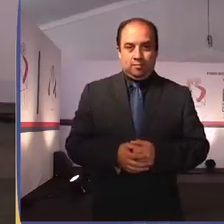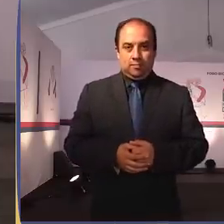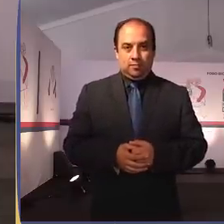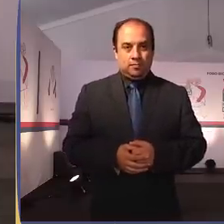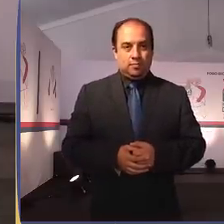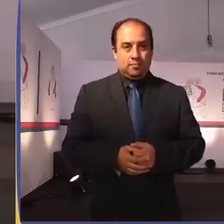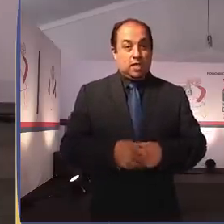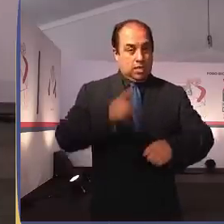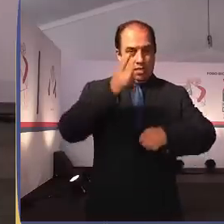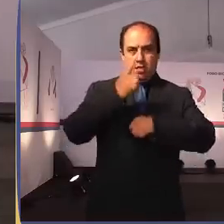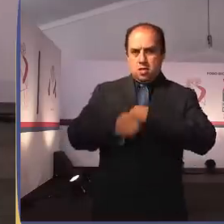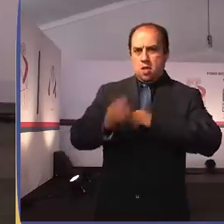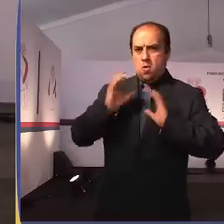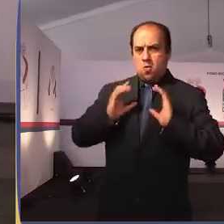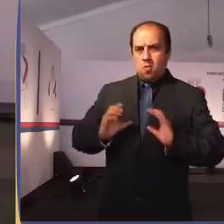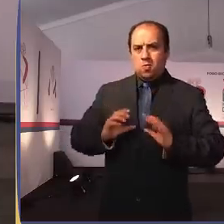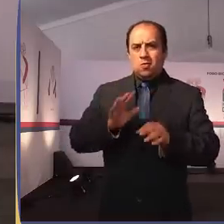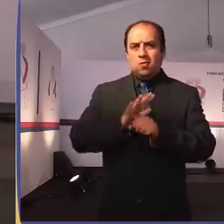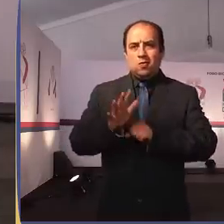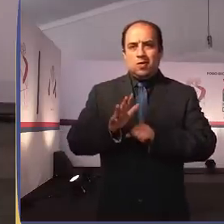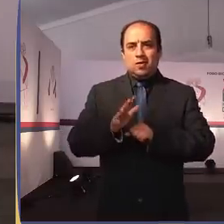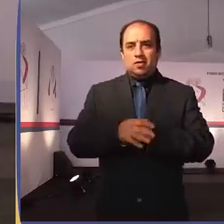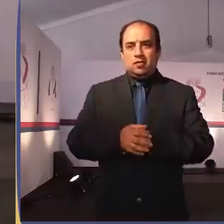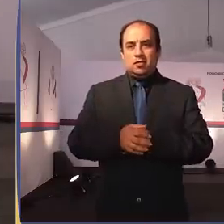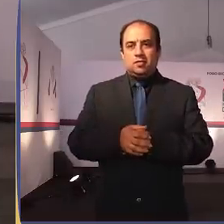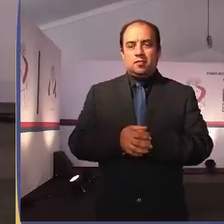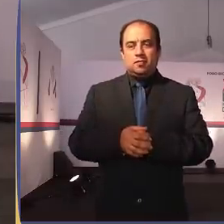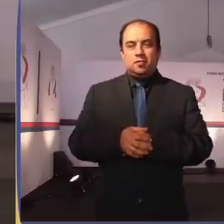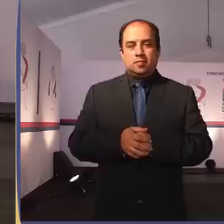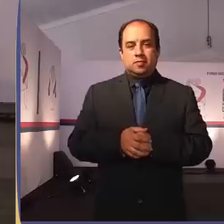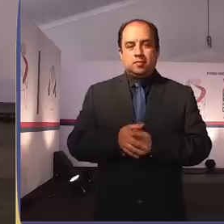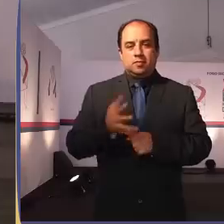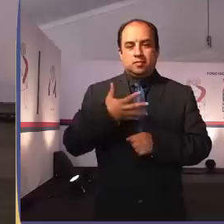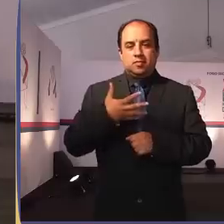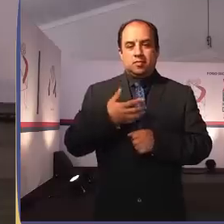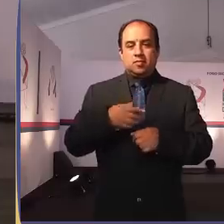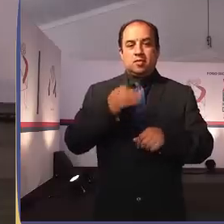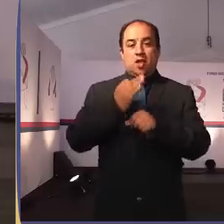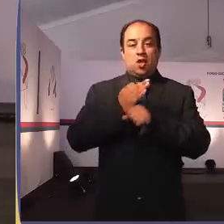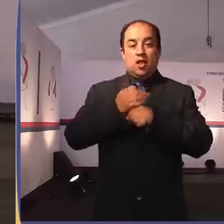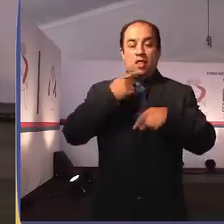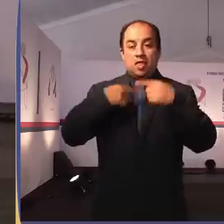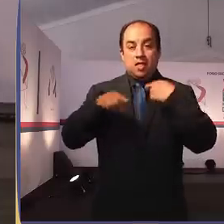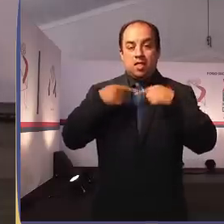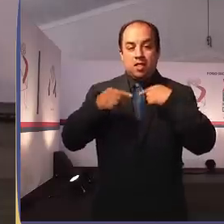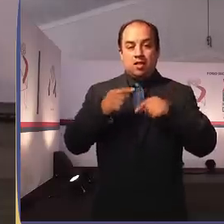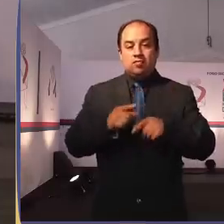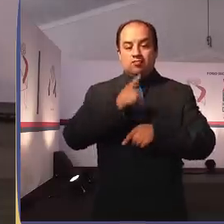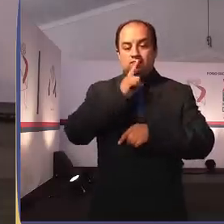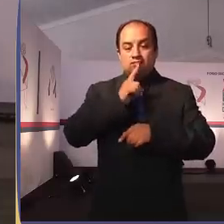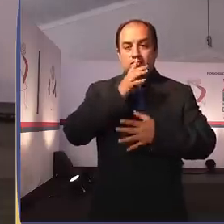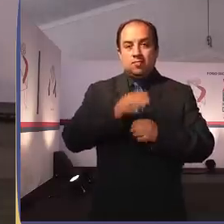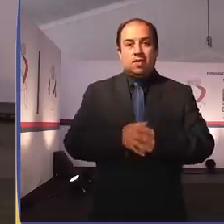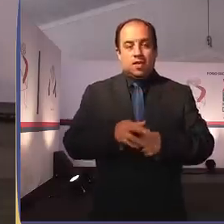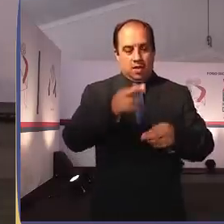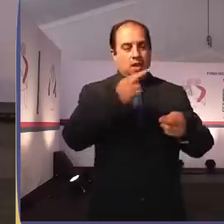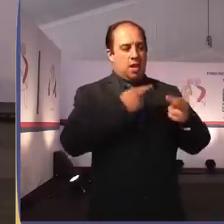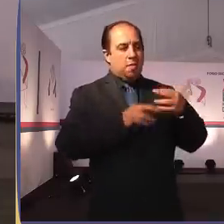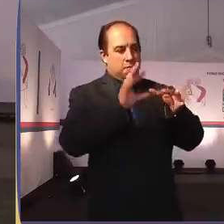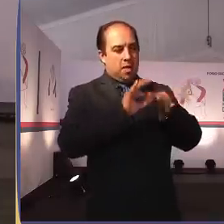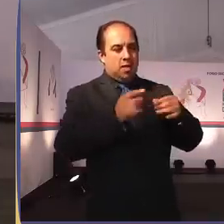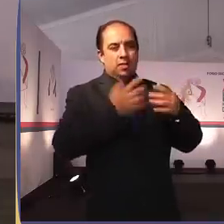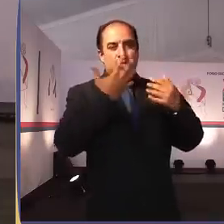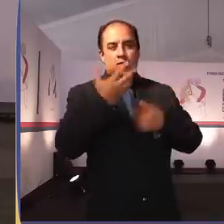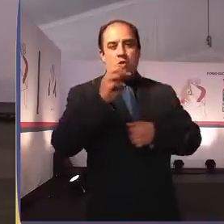daña bastante al cuerpo es tirarse rollos. Si este fuera un discurso silencioso. Volvamos al 5 de mayo, que ya me